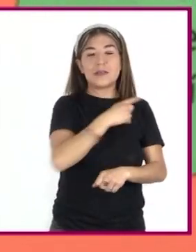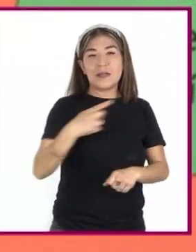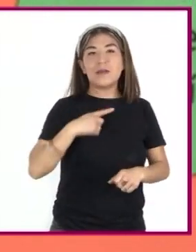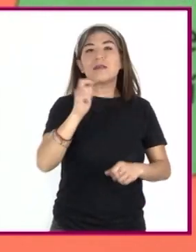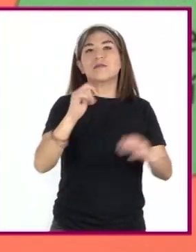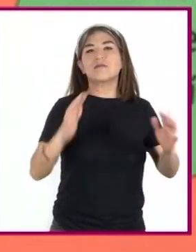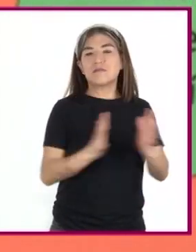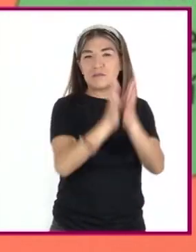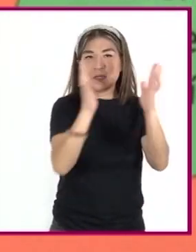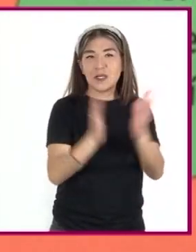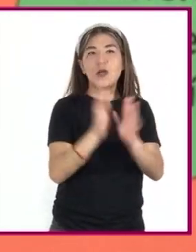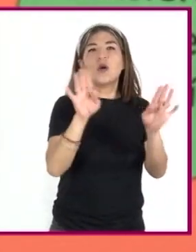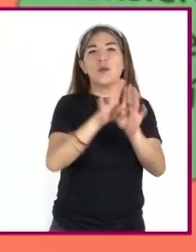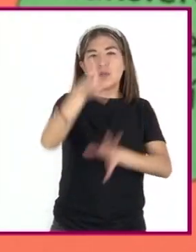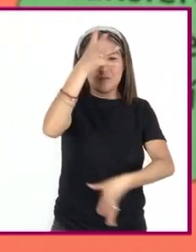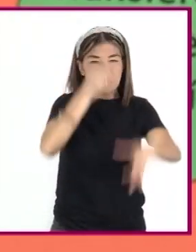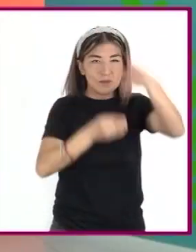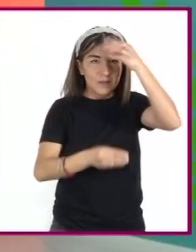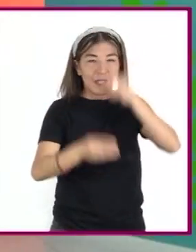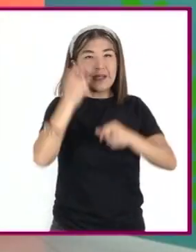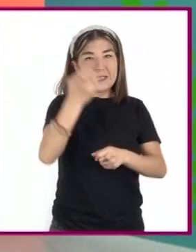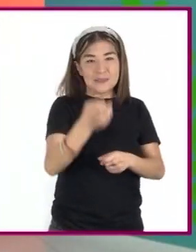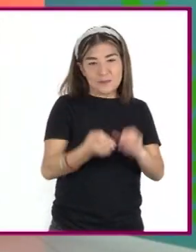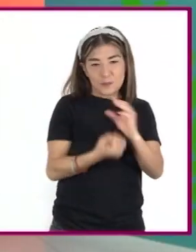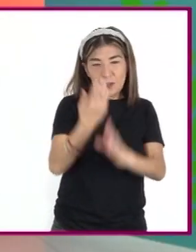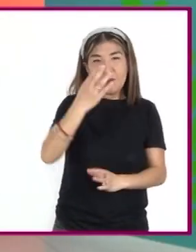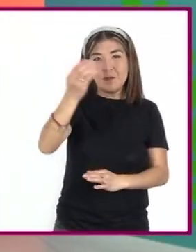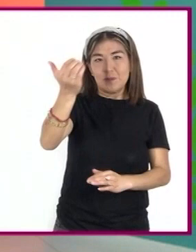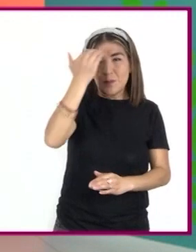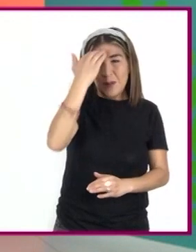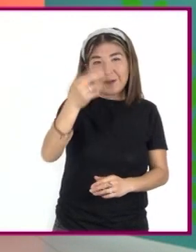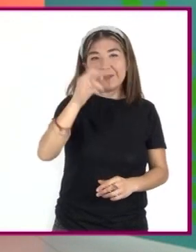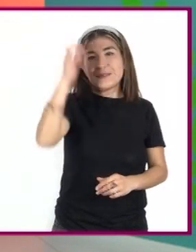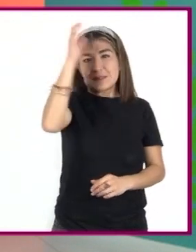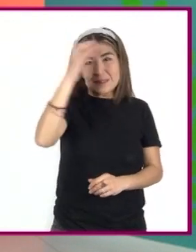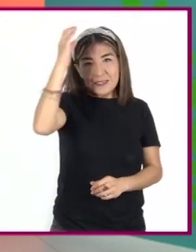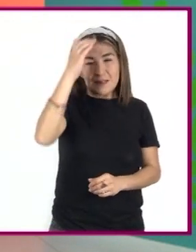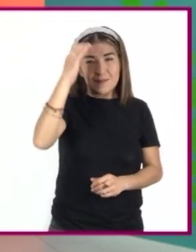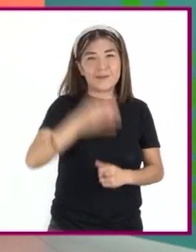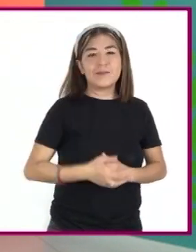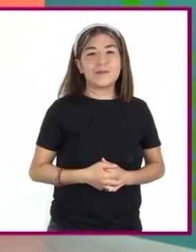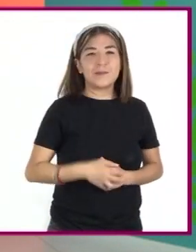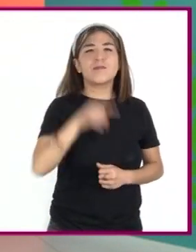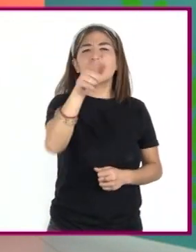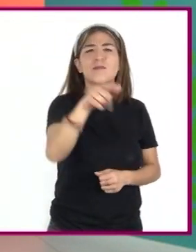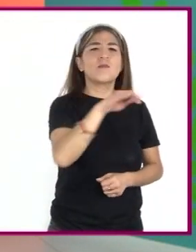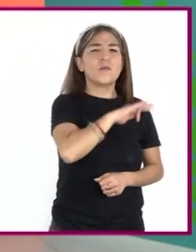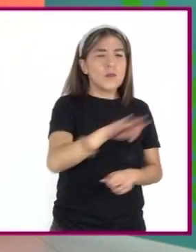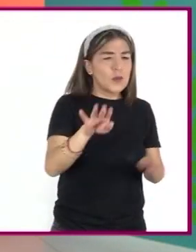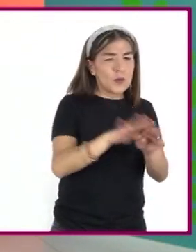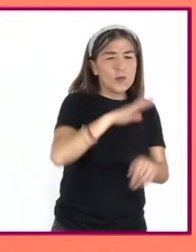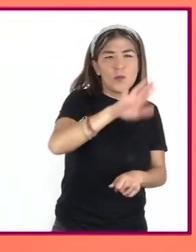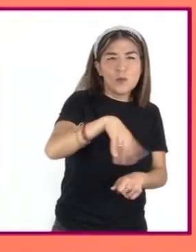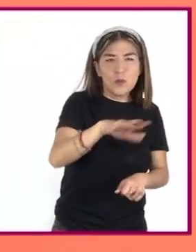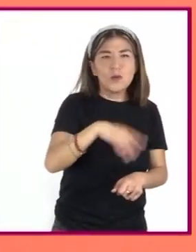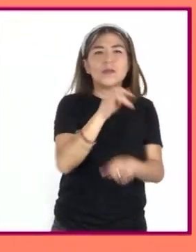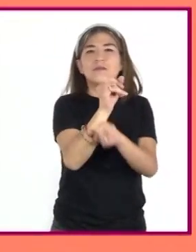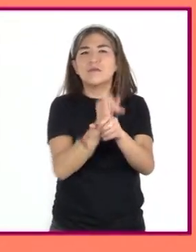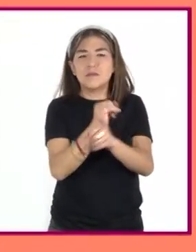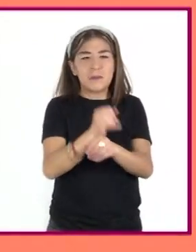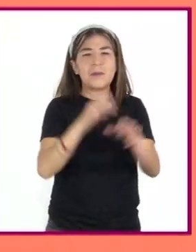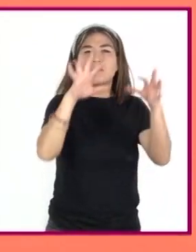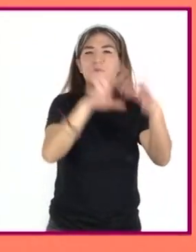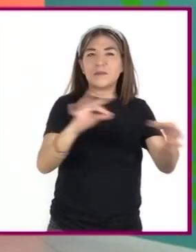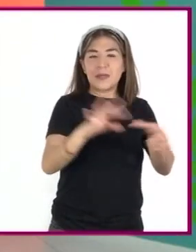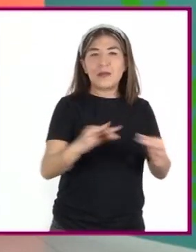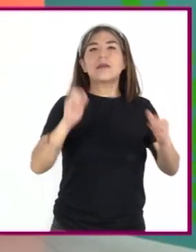la construcción del conocimiento científico a nivel escolar, para poder buscar explicaciones coherentes y